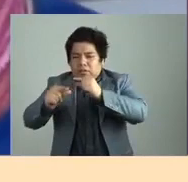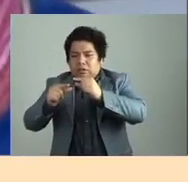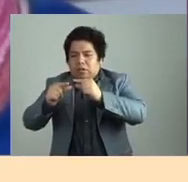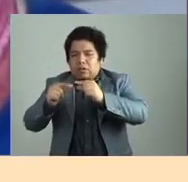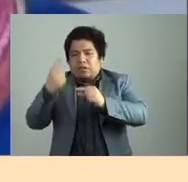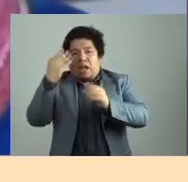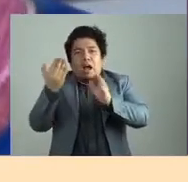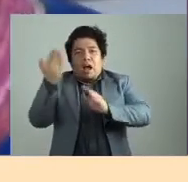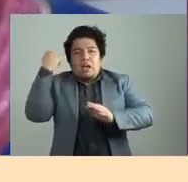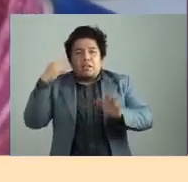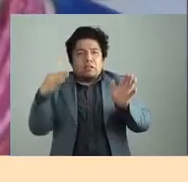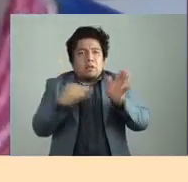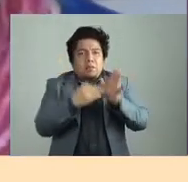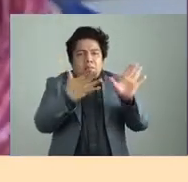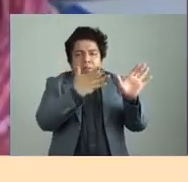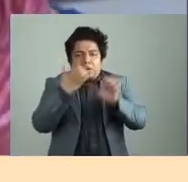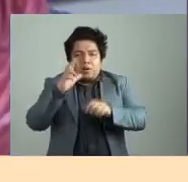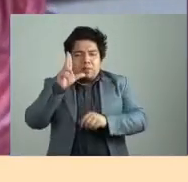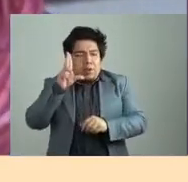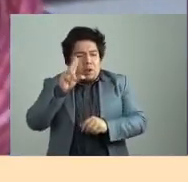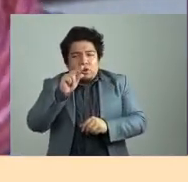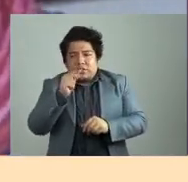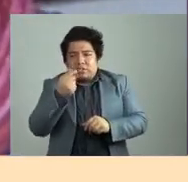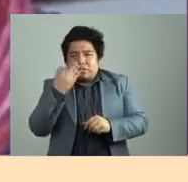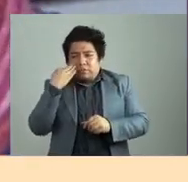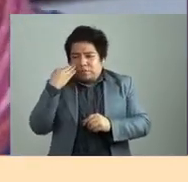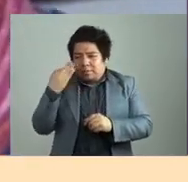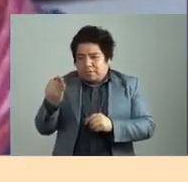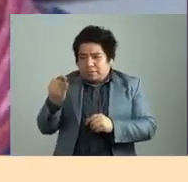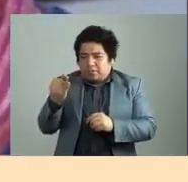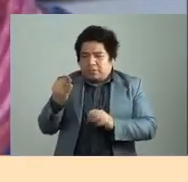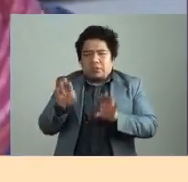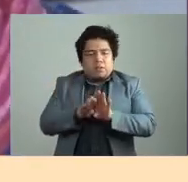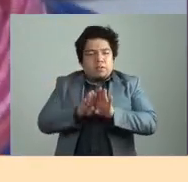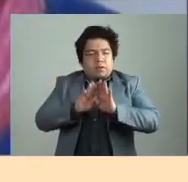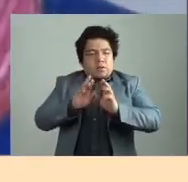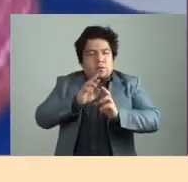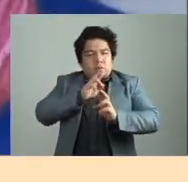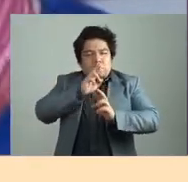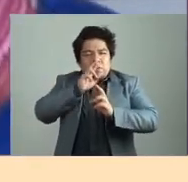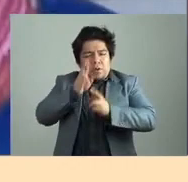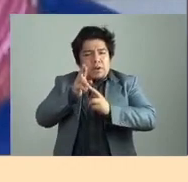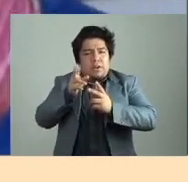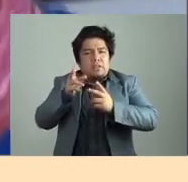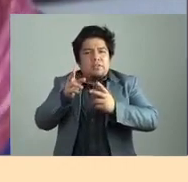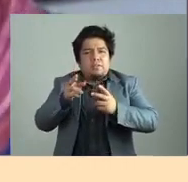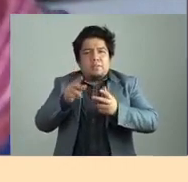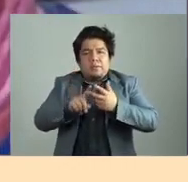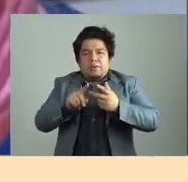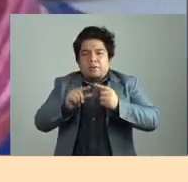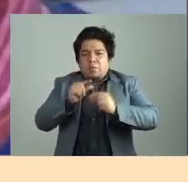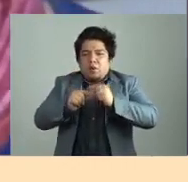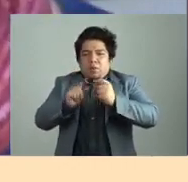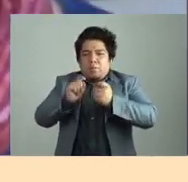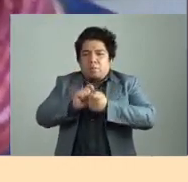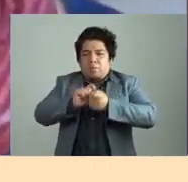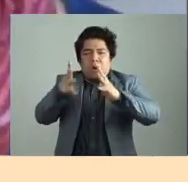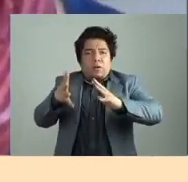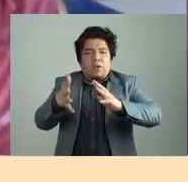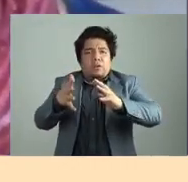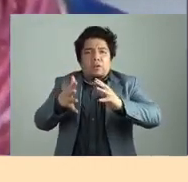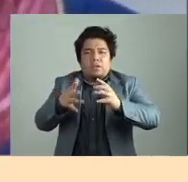80 hemos visto la respuesta no es la respuesta ha sido una gran transformación de la